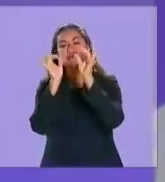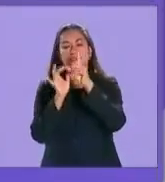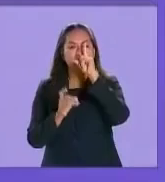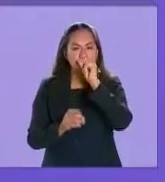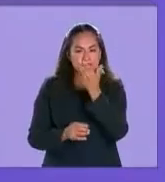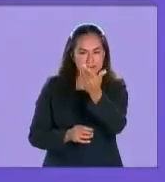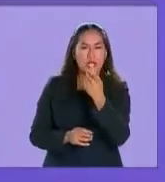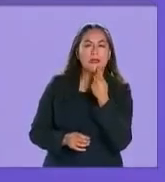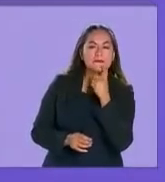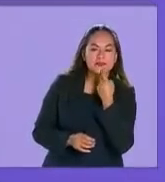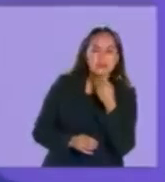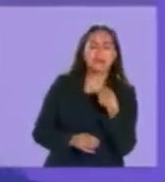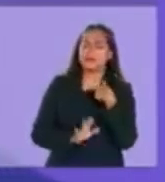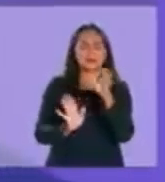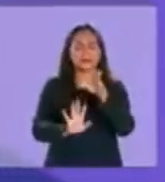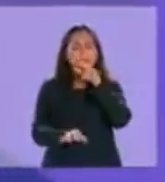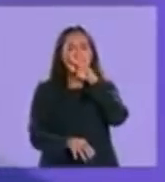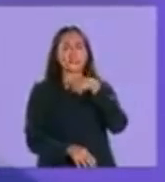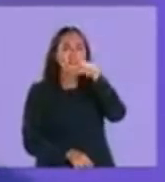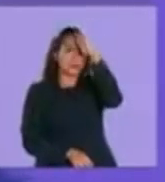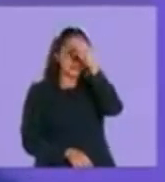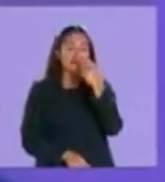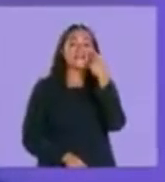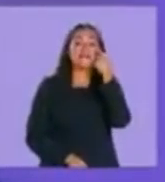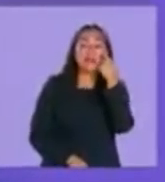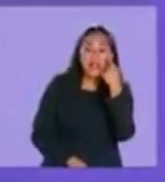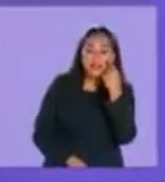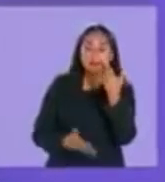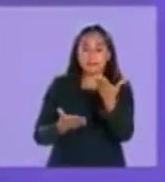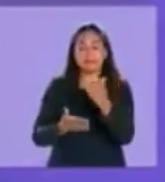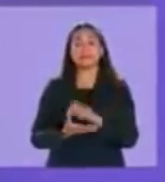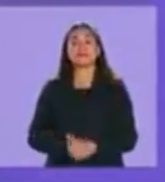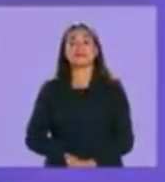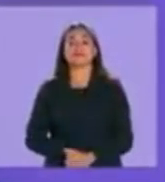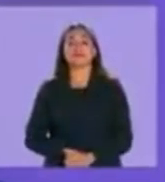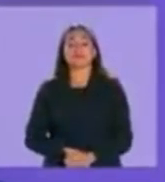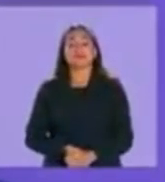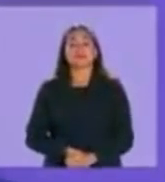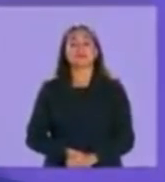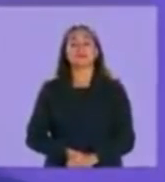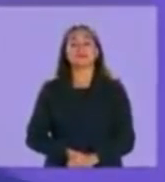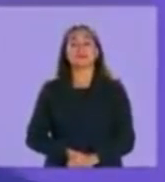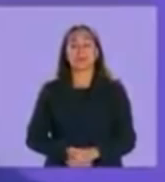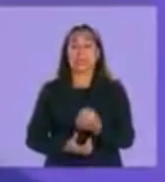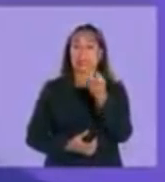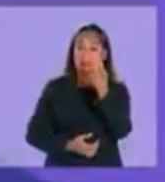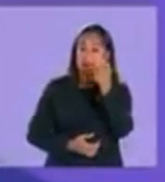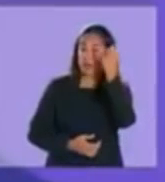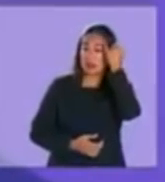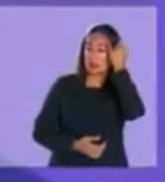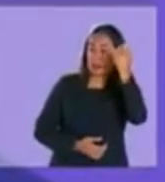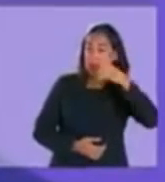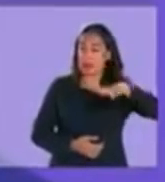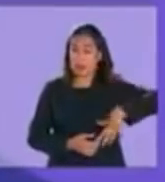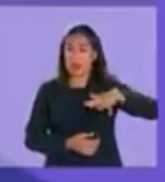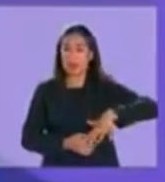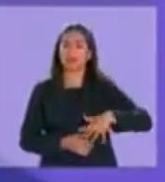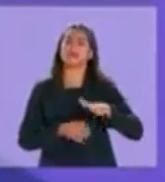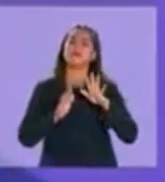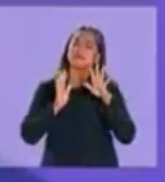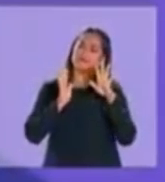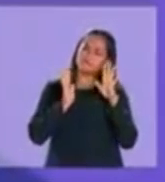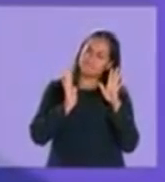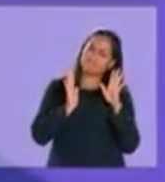yo estoy de acuerdo fíjense lo que son las cosas en esta postura que es la que